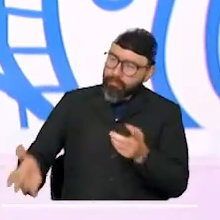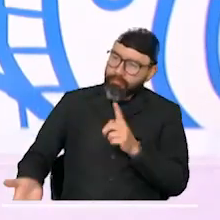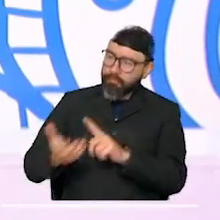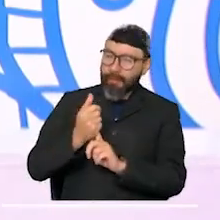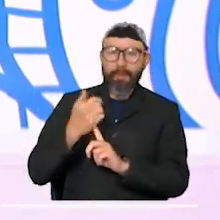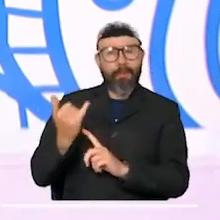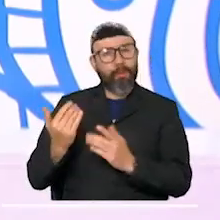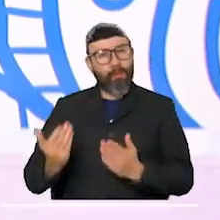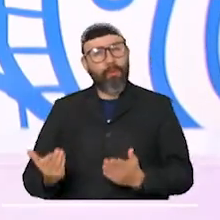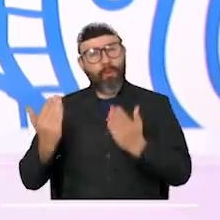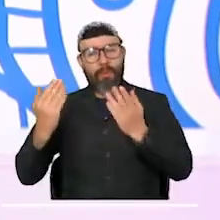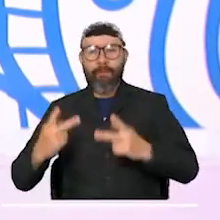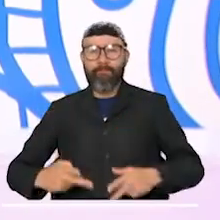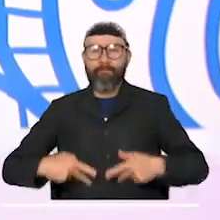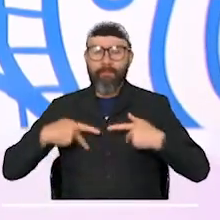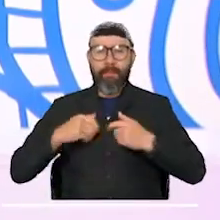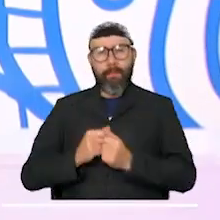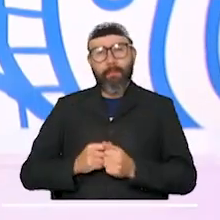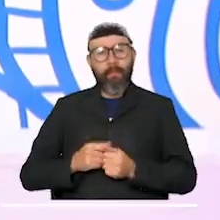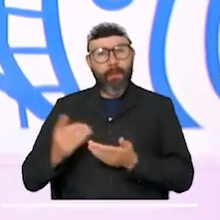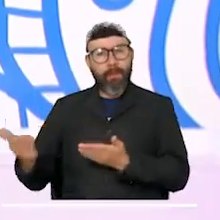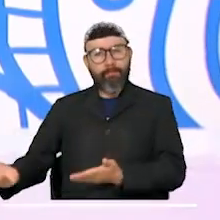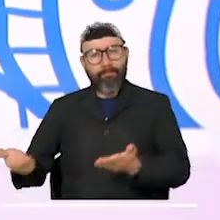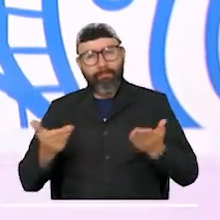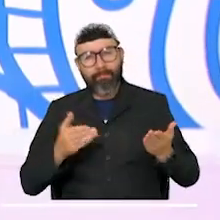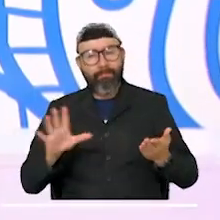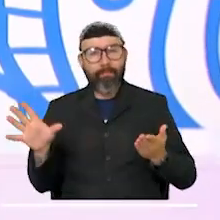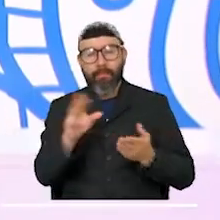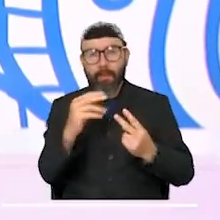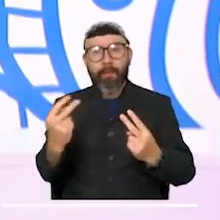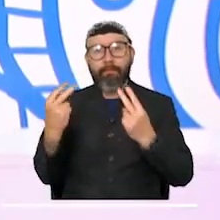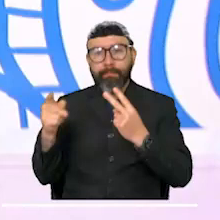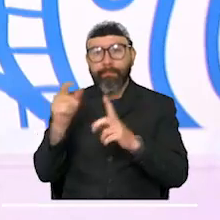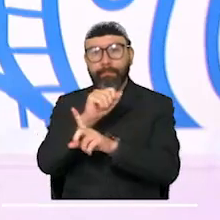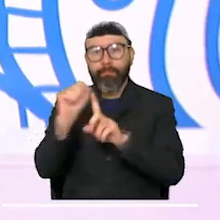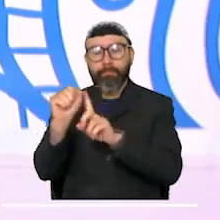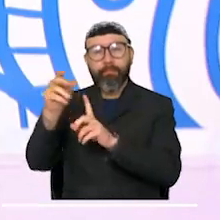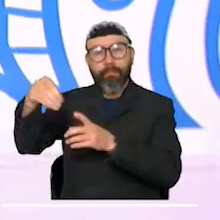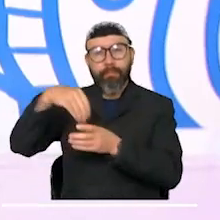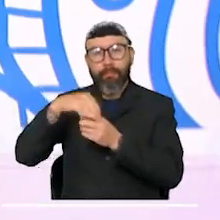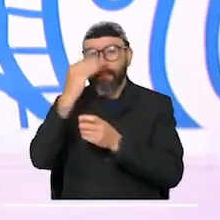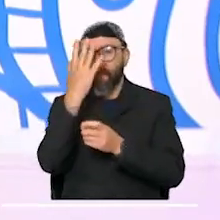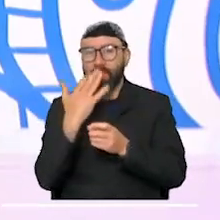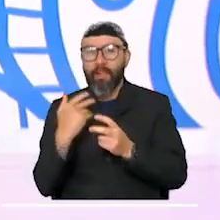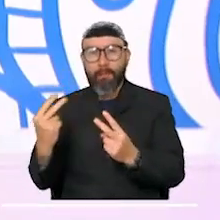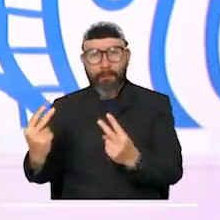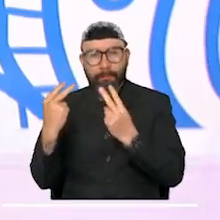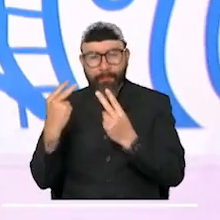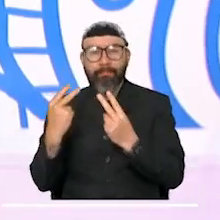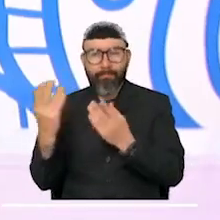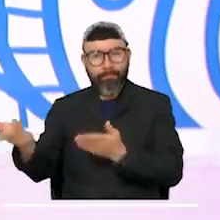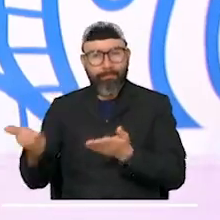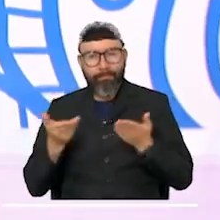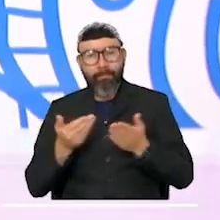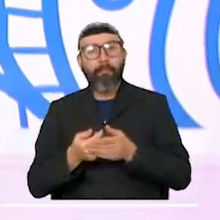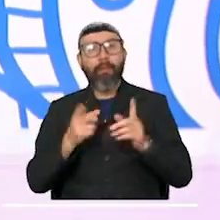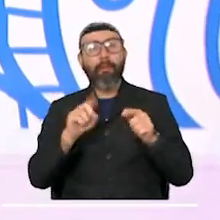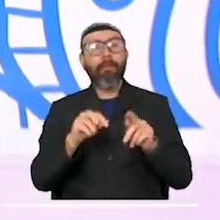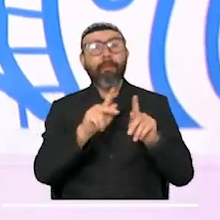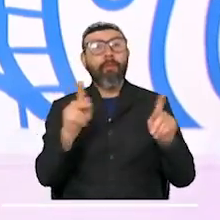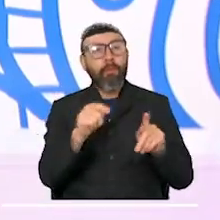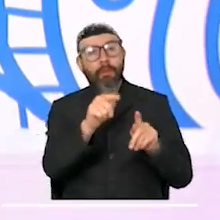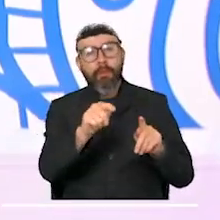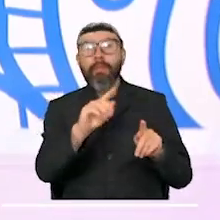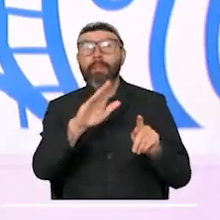bienvenidas a todos lo que están conectados en la red social en la página Facebook de Doctor Rojas y a las personas que verán el programa